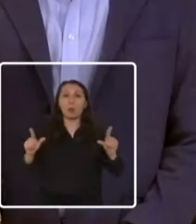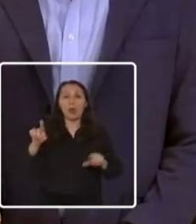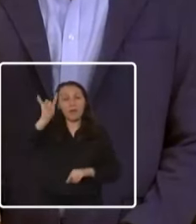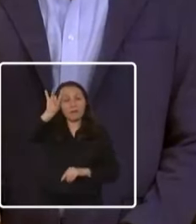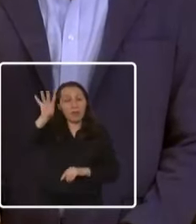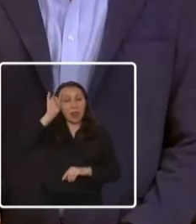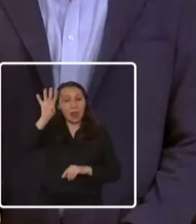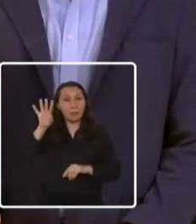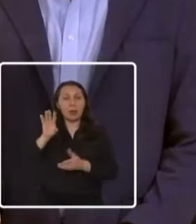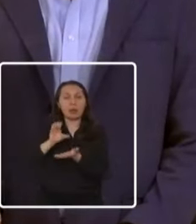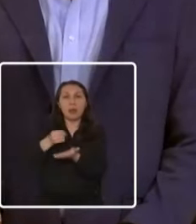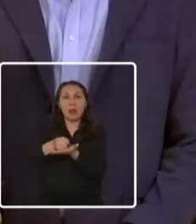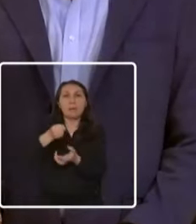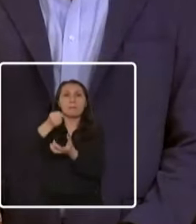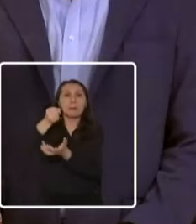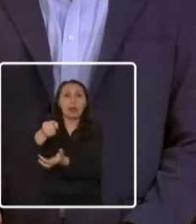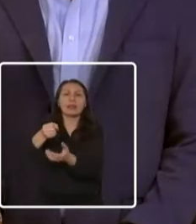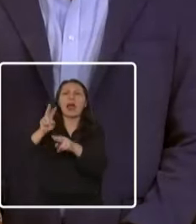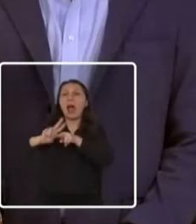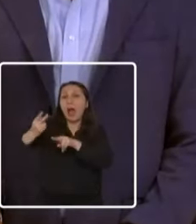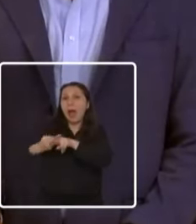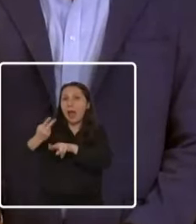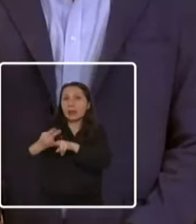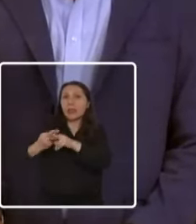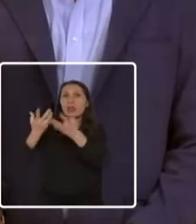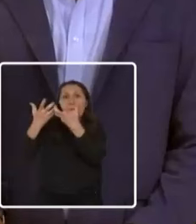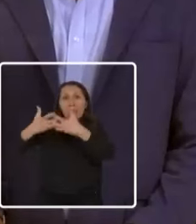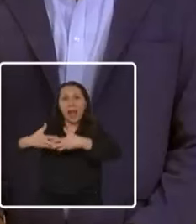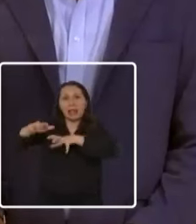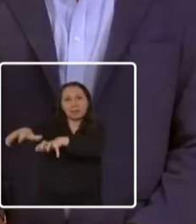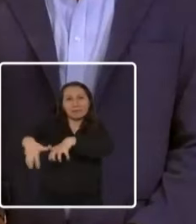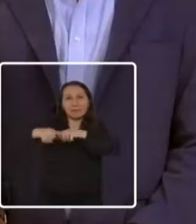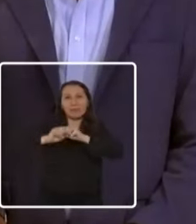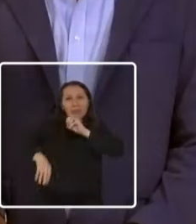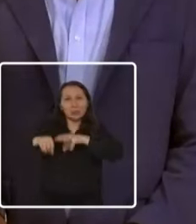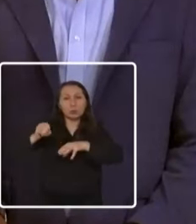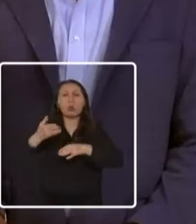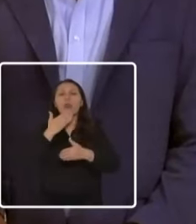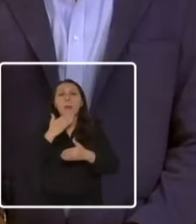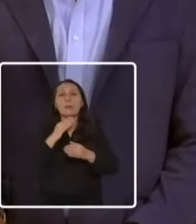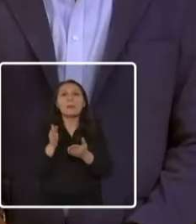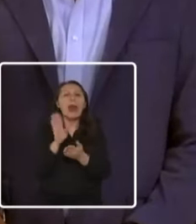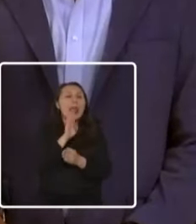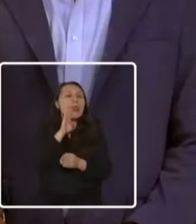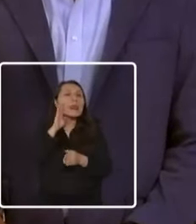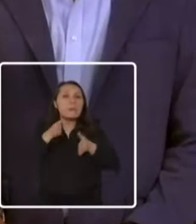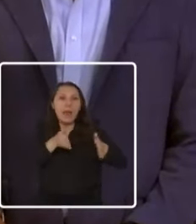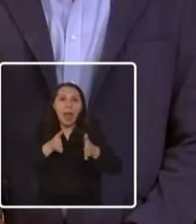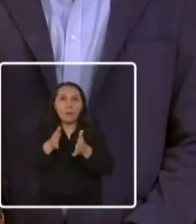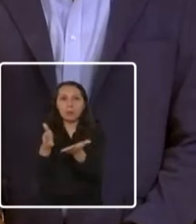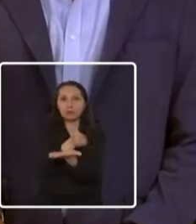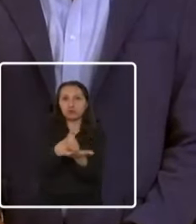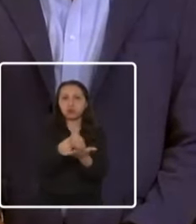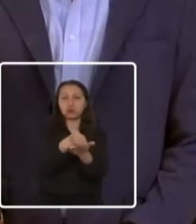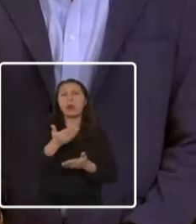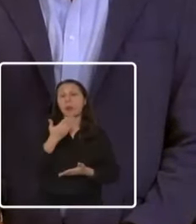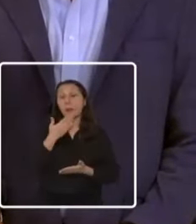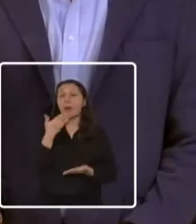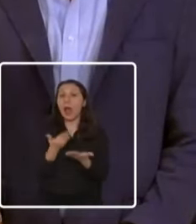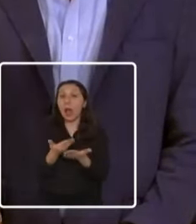Villa Alemana, tanto para el arriendo de maquinaria para remoción de escombros y también despeje de vías. También